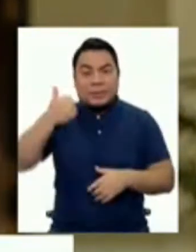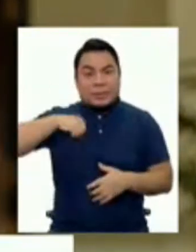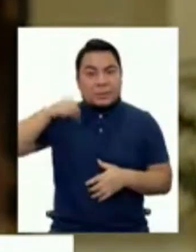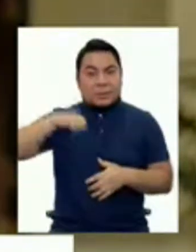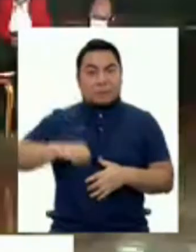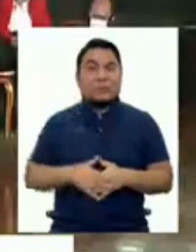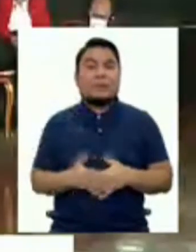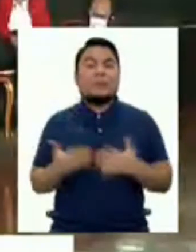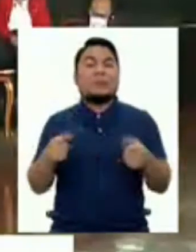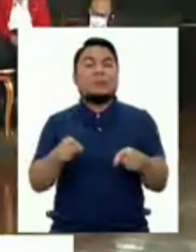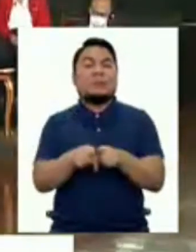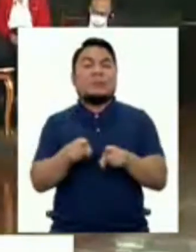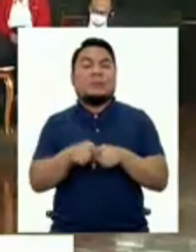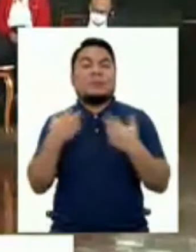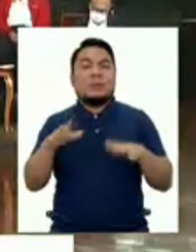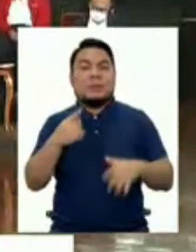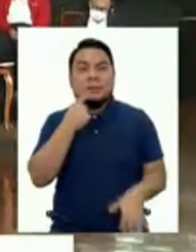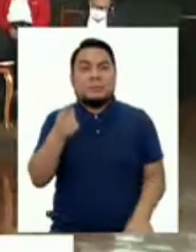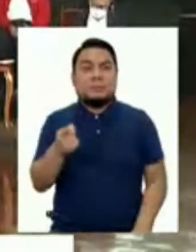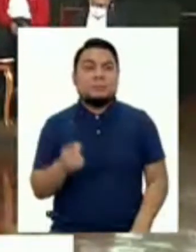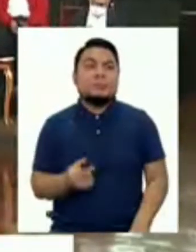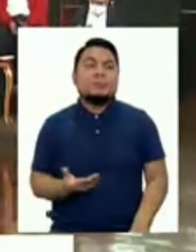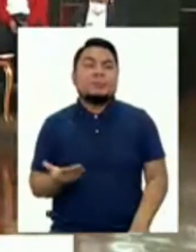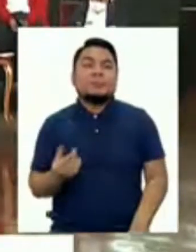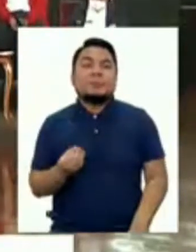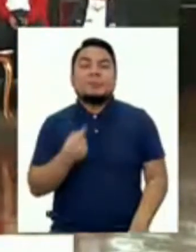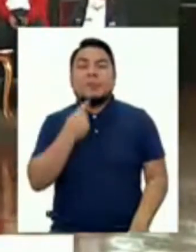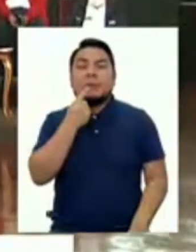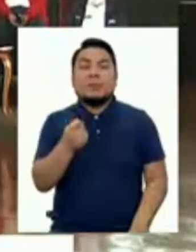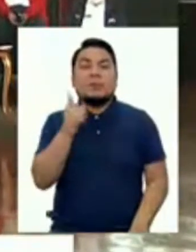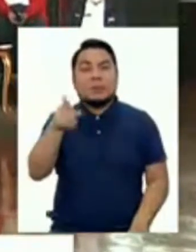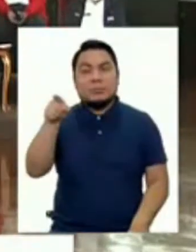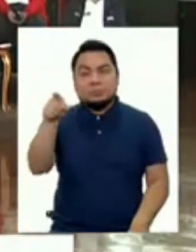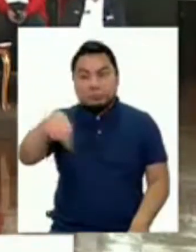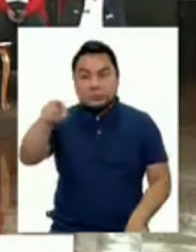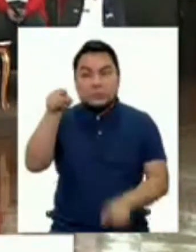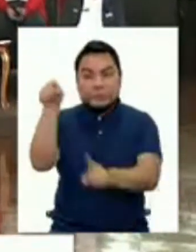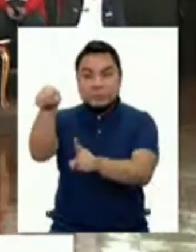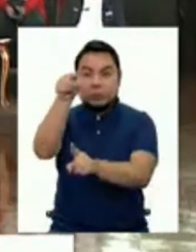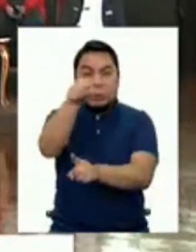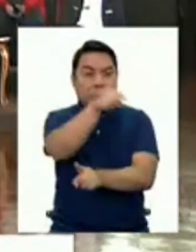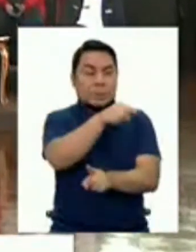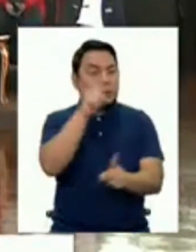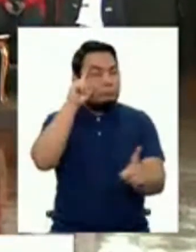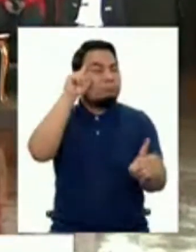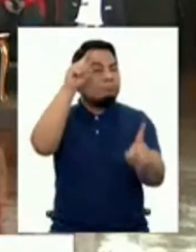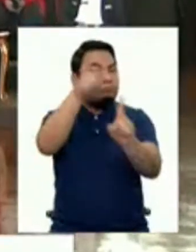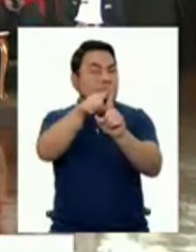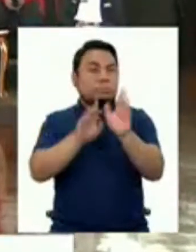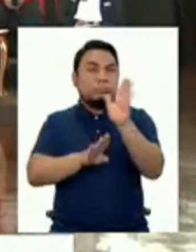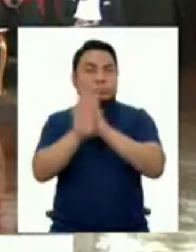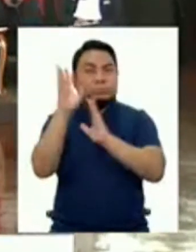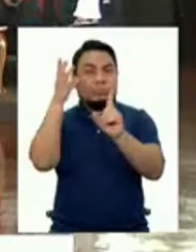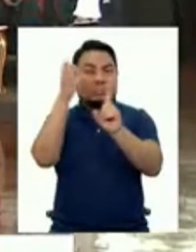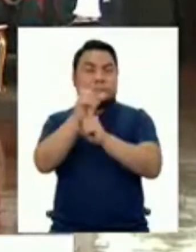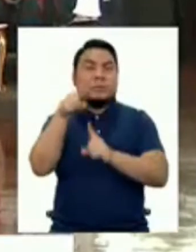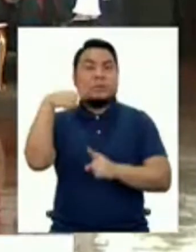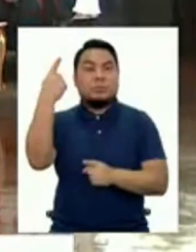alcaldes, también les ha puesto como sector metas para alcanzar en el segundo